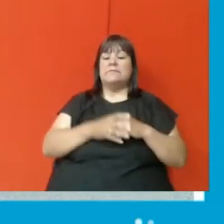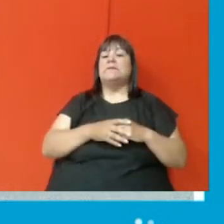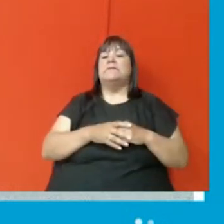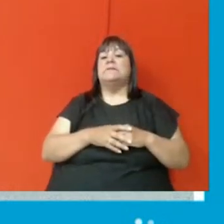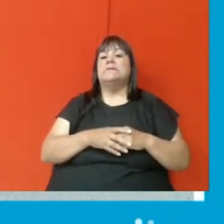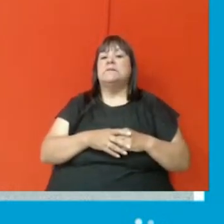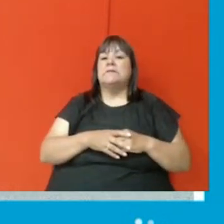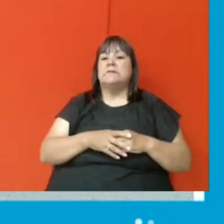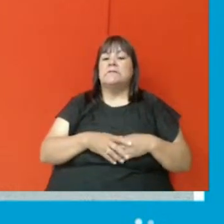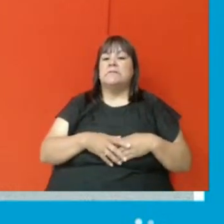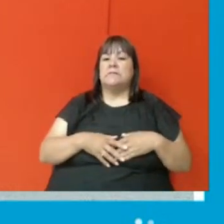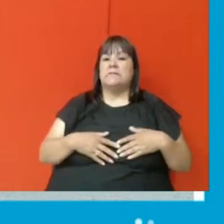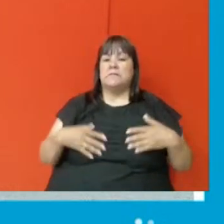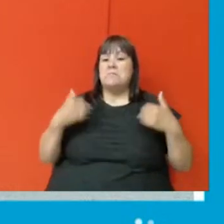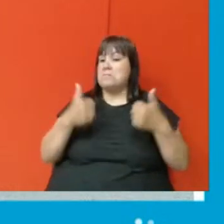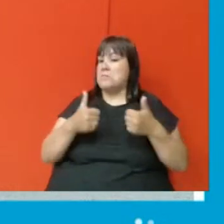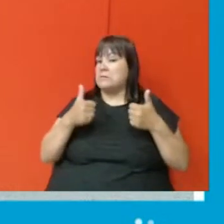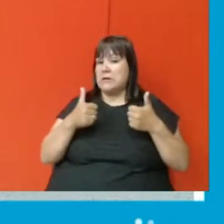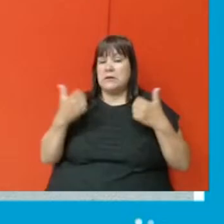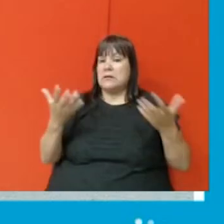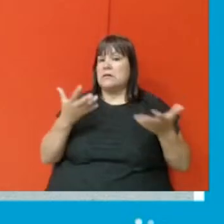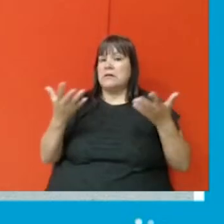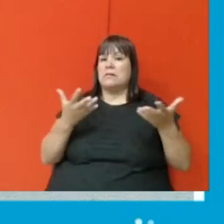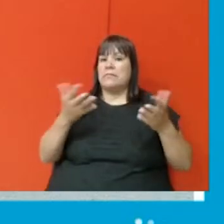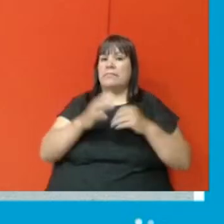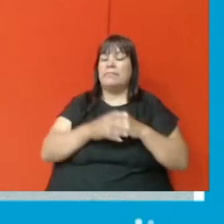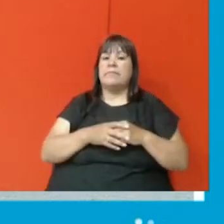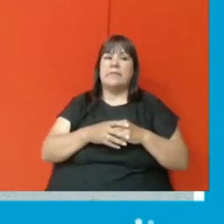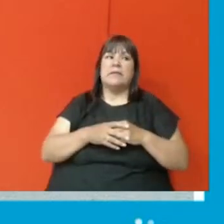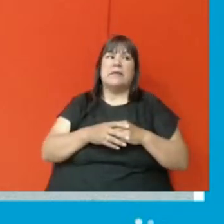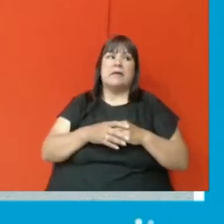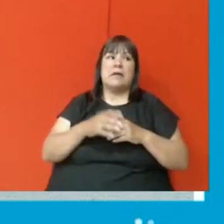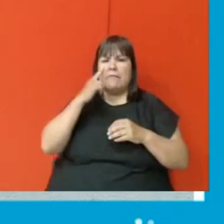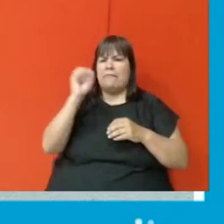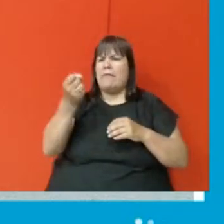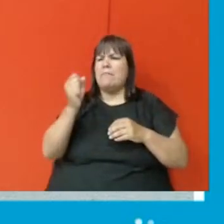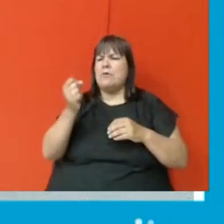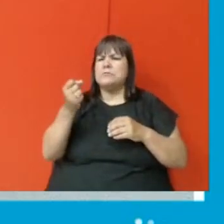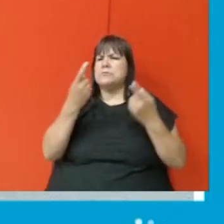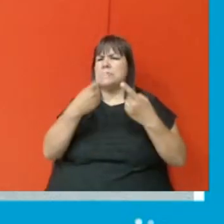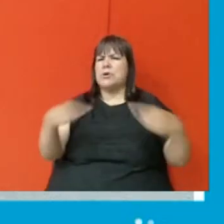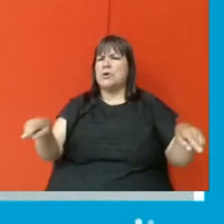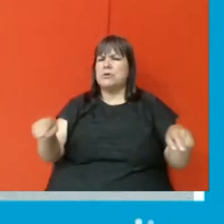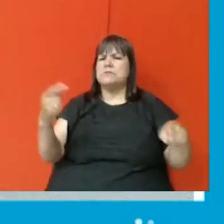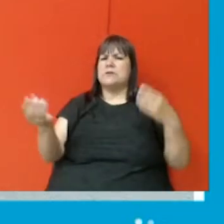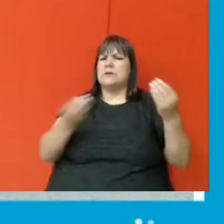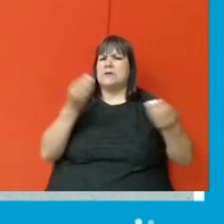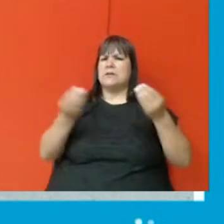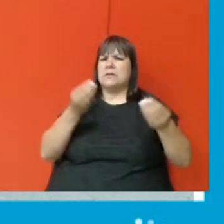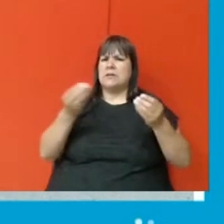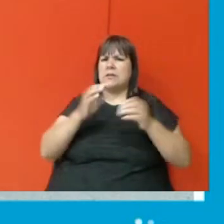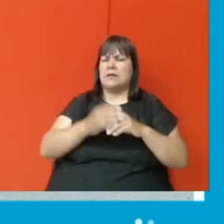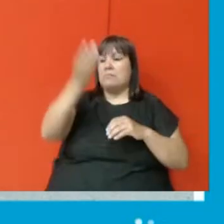muy enganchados, y me parece bárbaro que se enganchen, que es la famosa iniciativa del diseño del